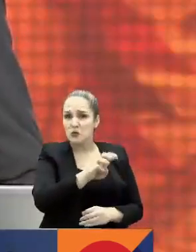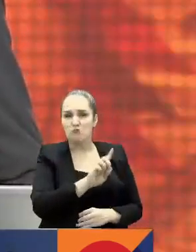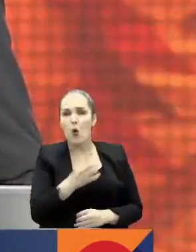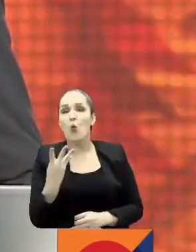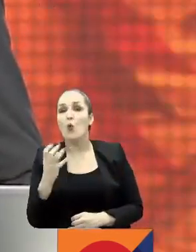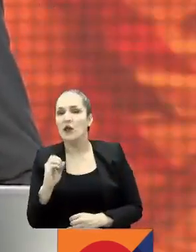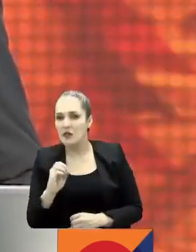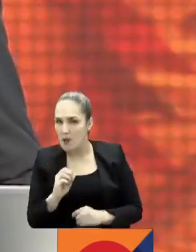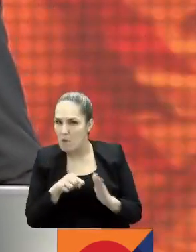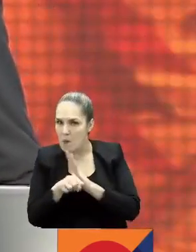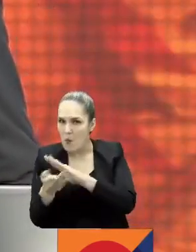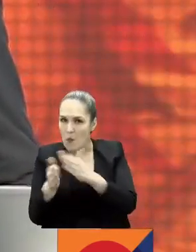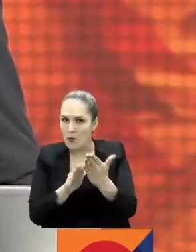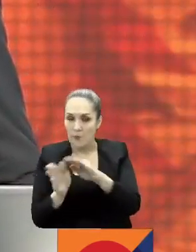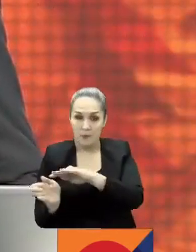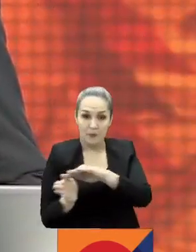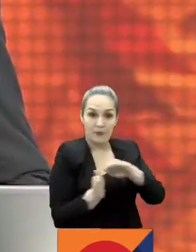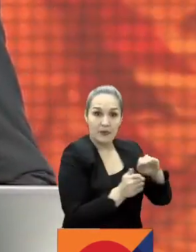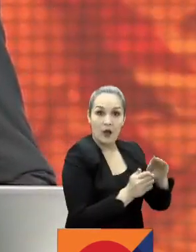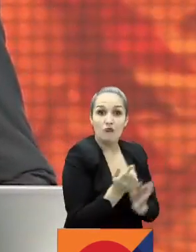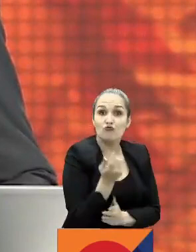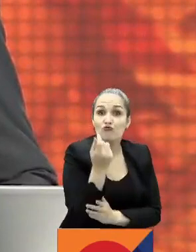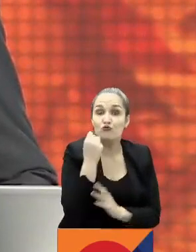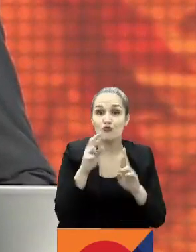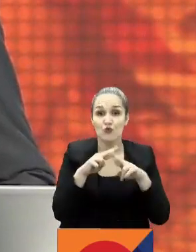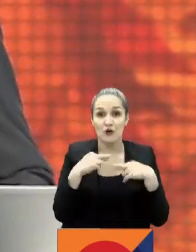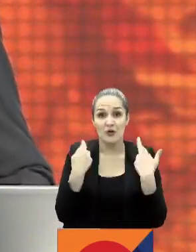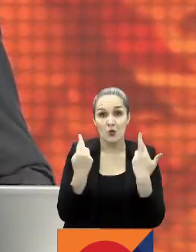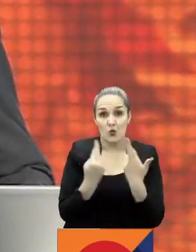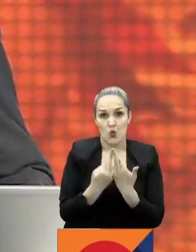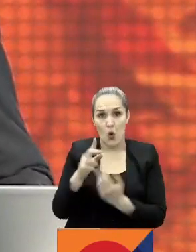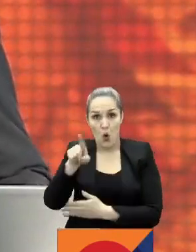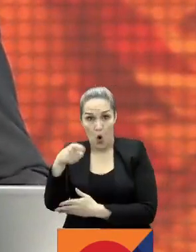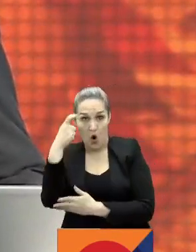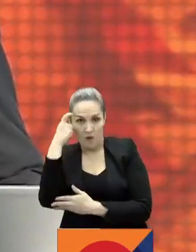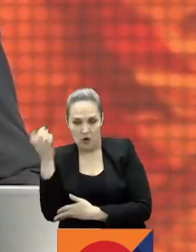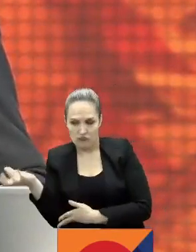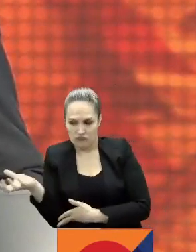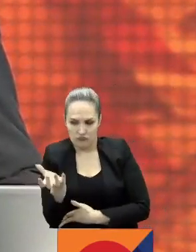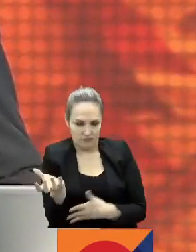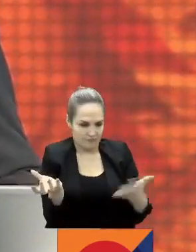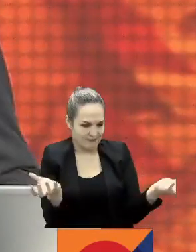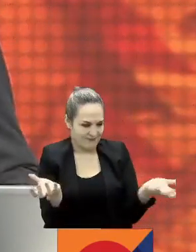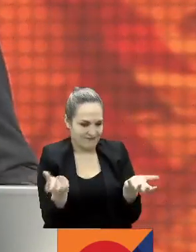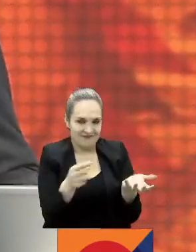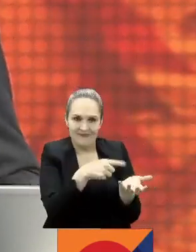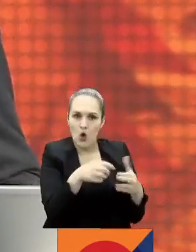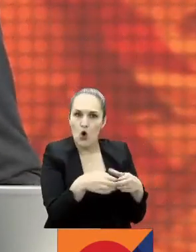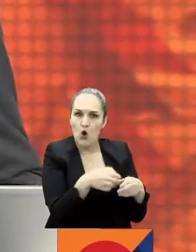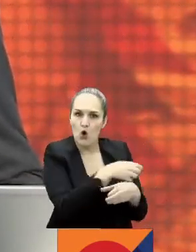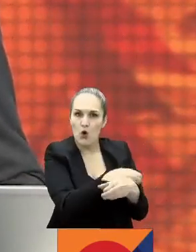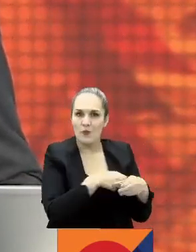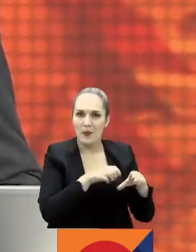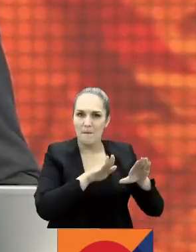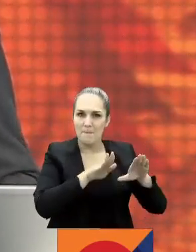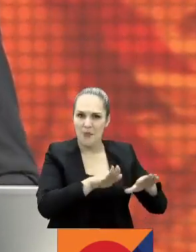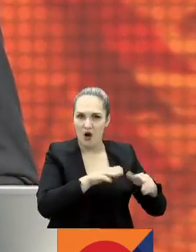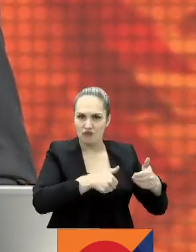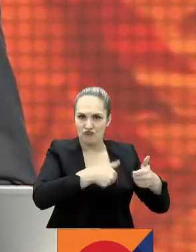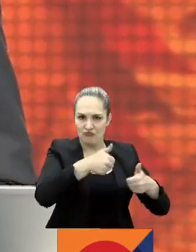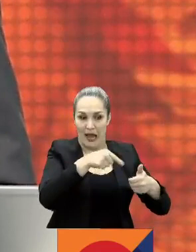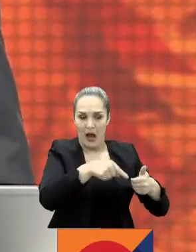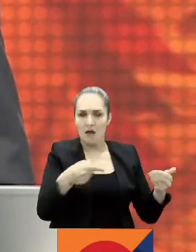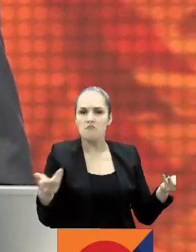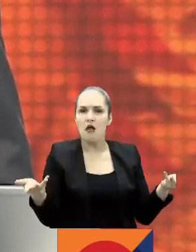más reciente reunión entre el gobierno y el Comité de Paro mostró un avance. Sin embargo, las partes siguen sin lograr un acuerdo precisamente